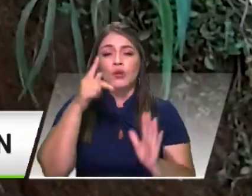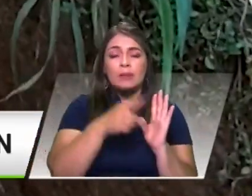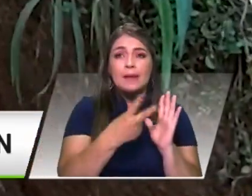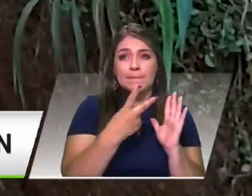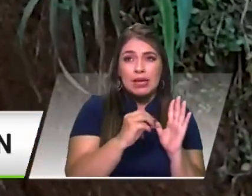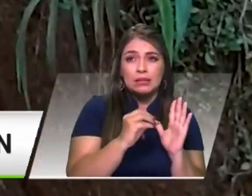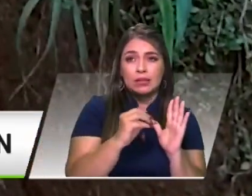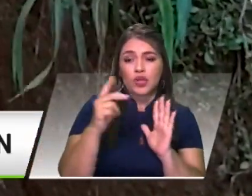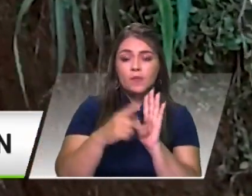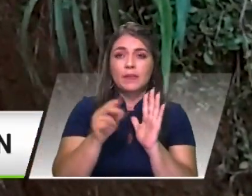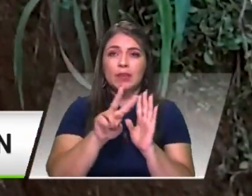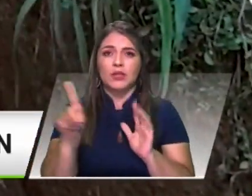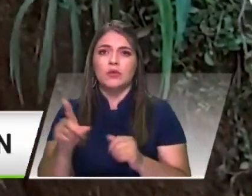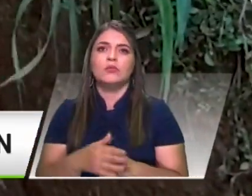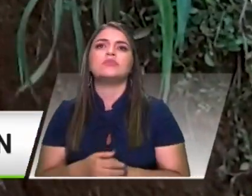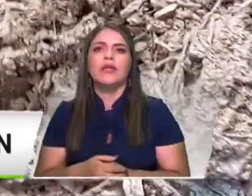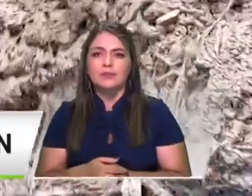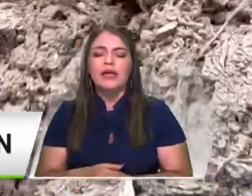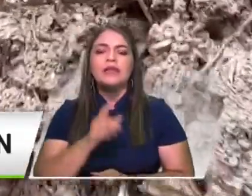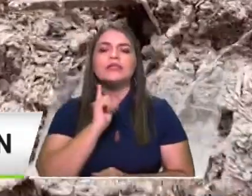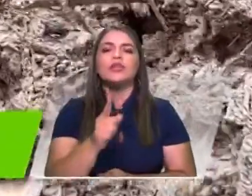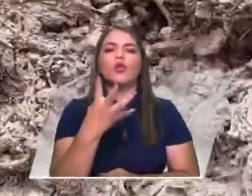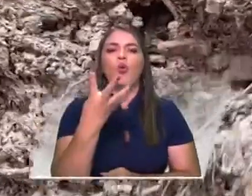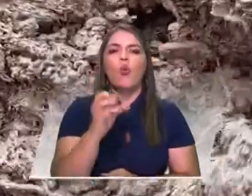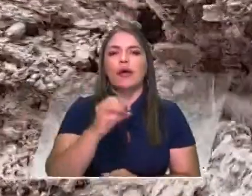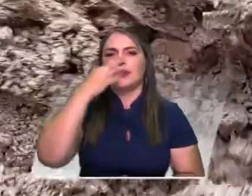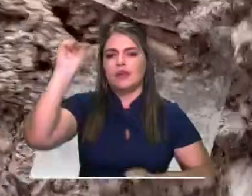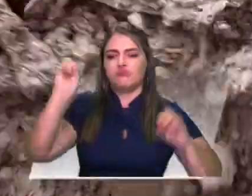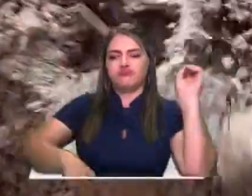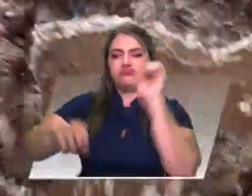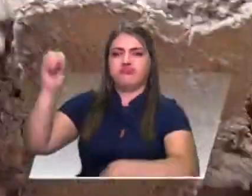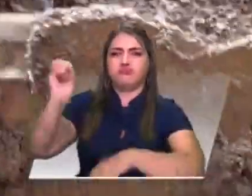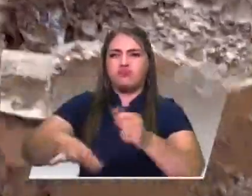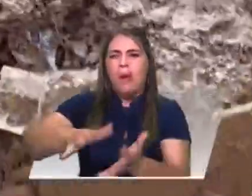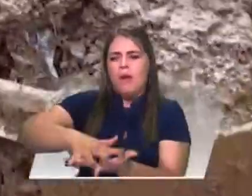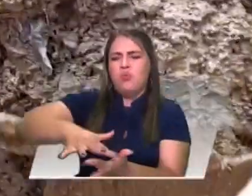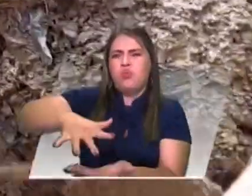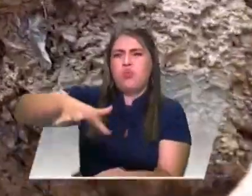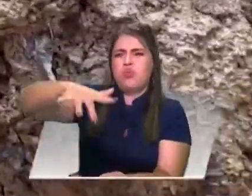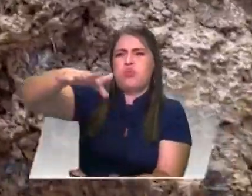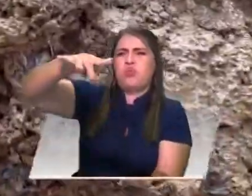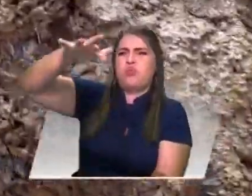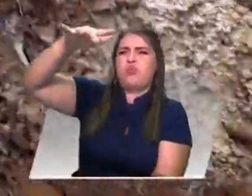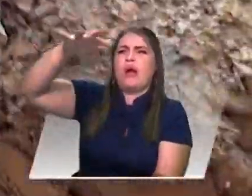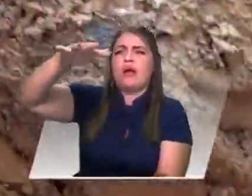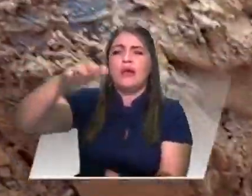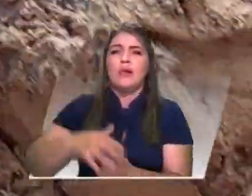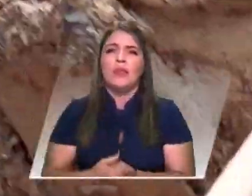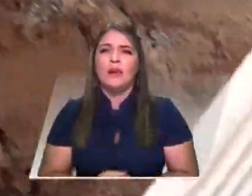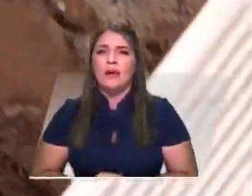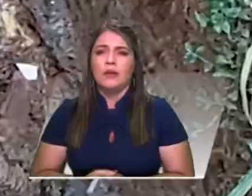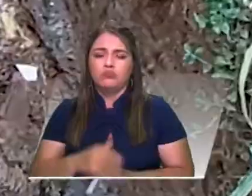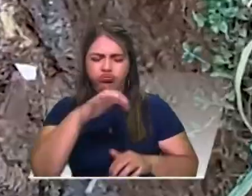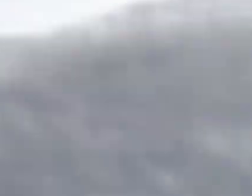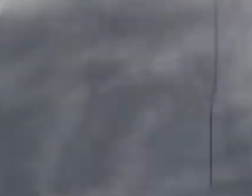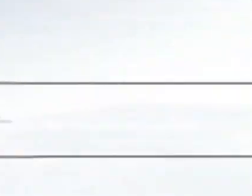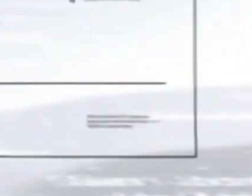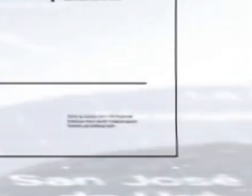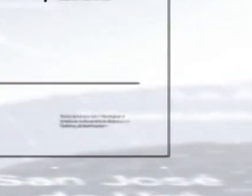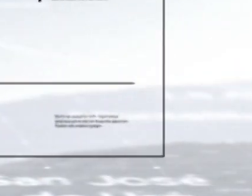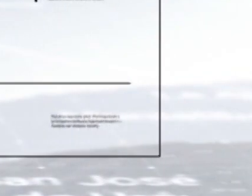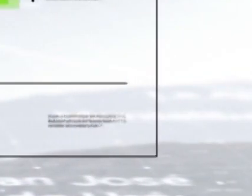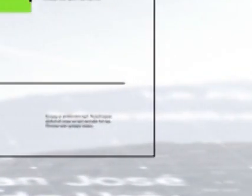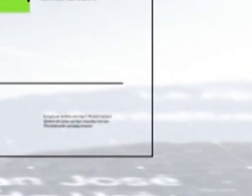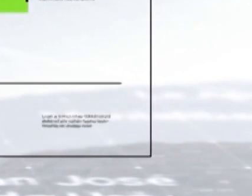removido más de 140 metros cúbicos de residuos en más de 1800 metros y 133 puntos de quebradas